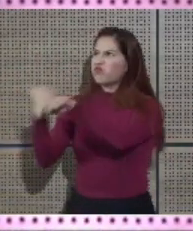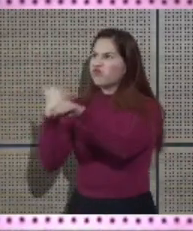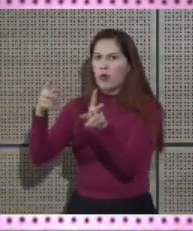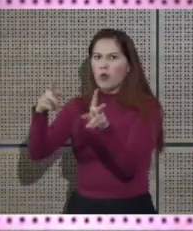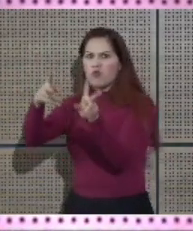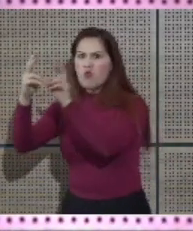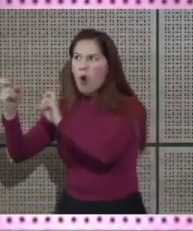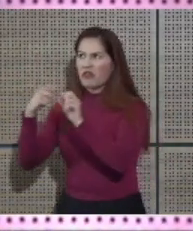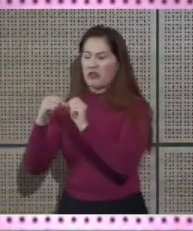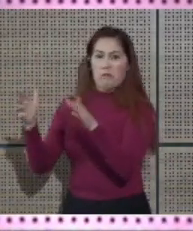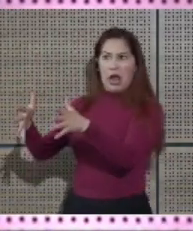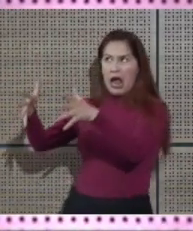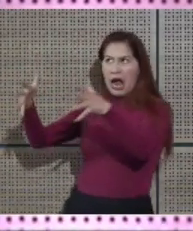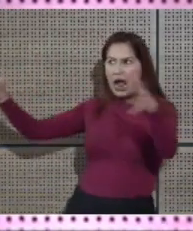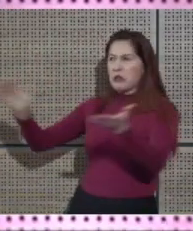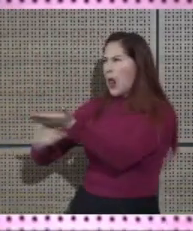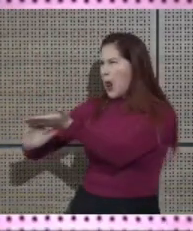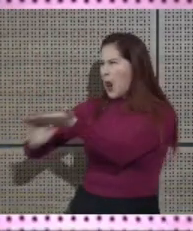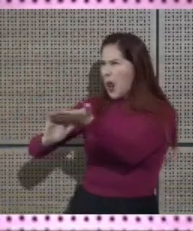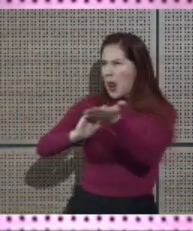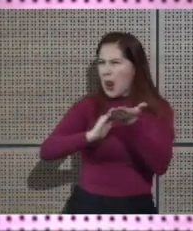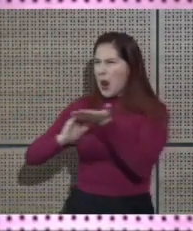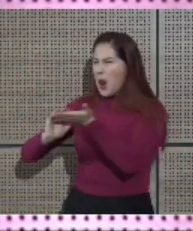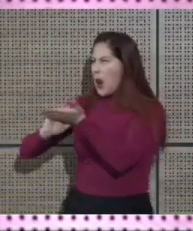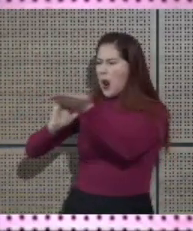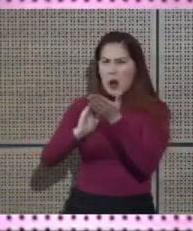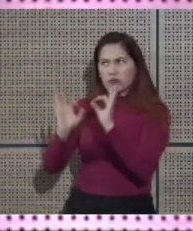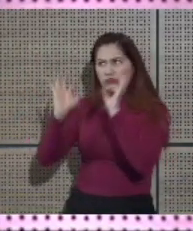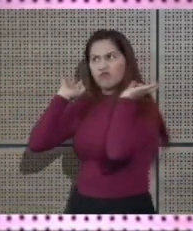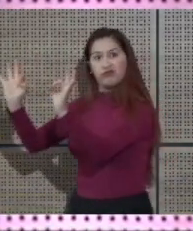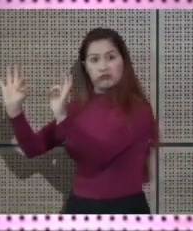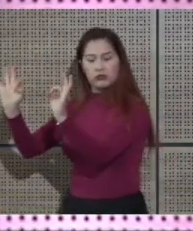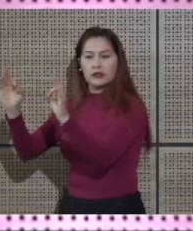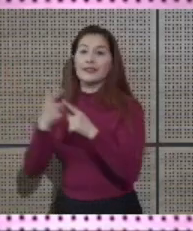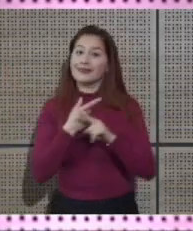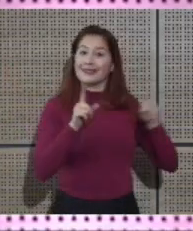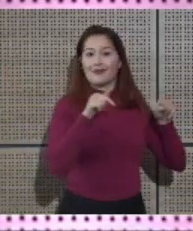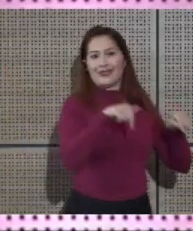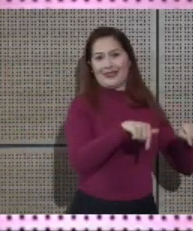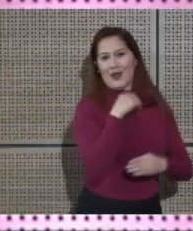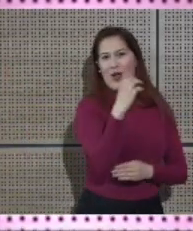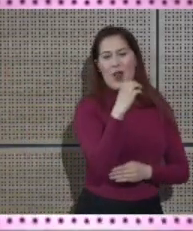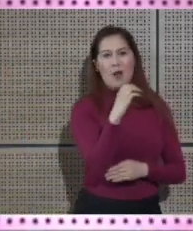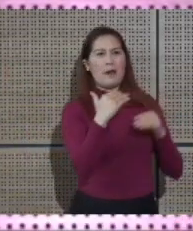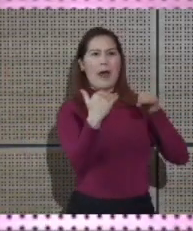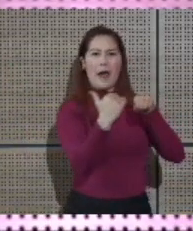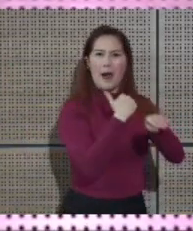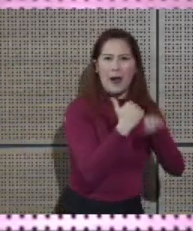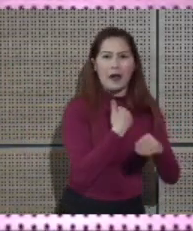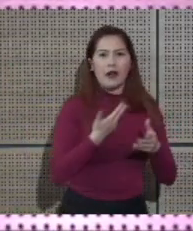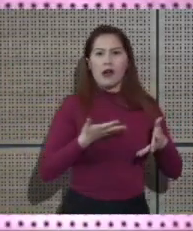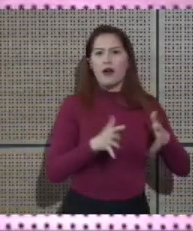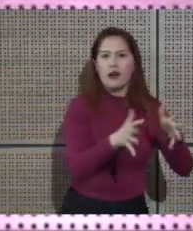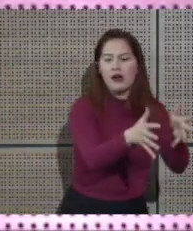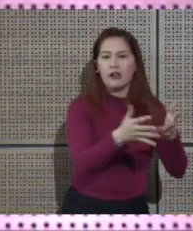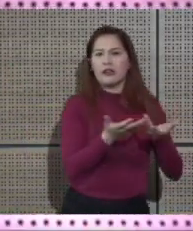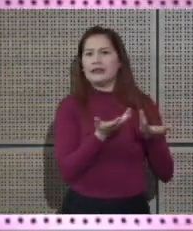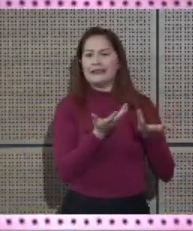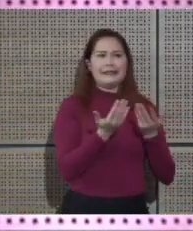puerto cargando o descargando es mucho mayor que el que se tiene en países donde la infraestructura es mucho más sofisticada.